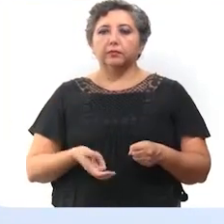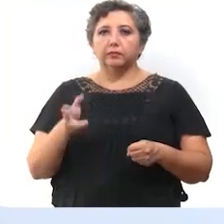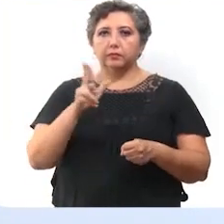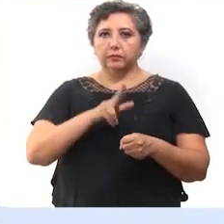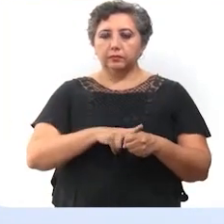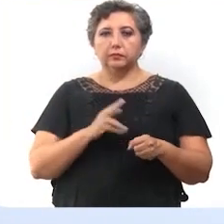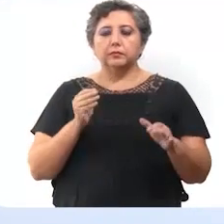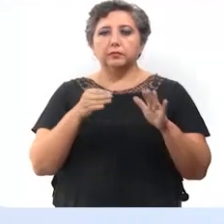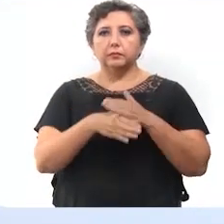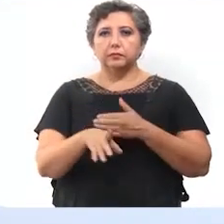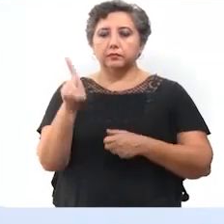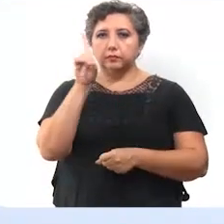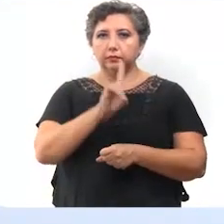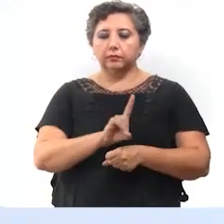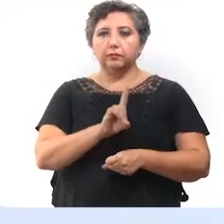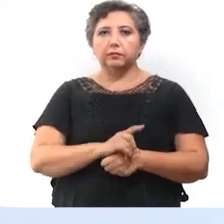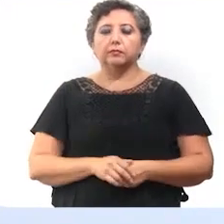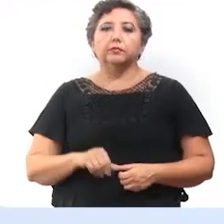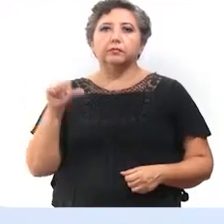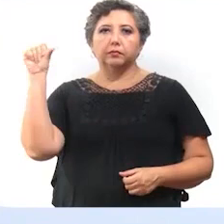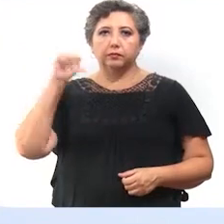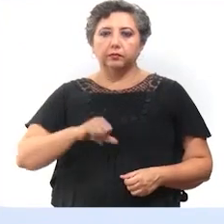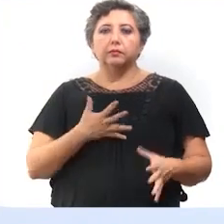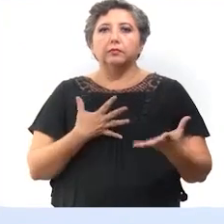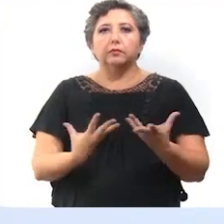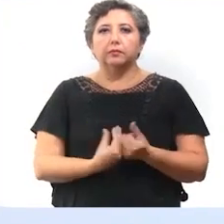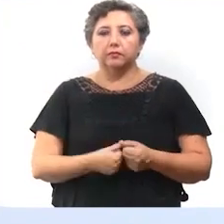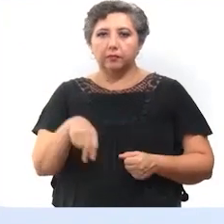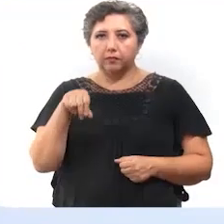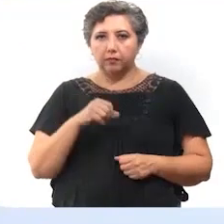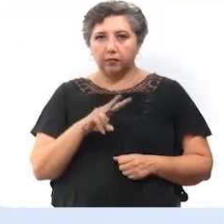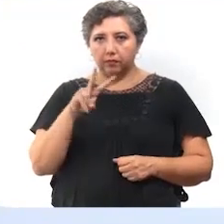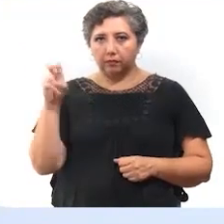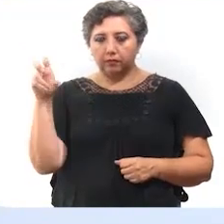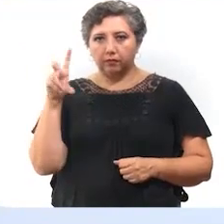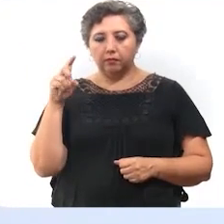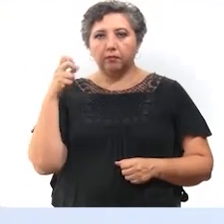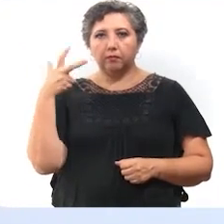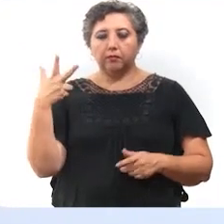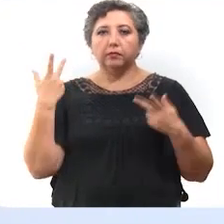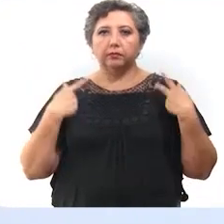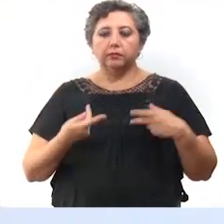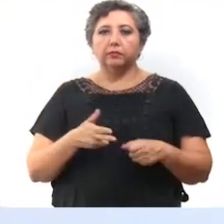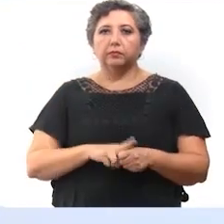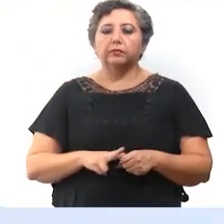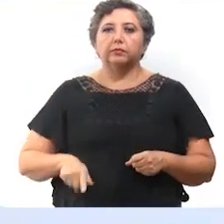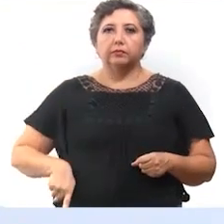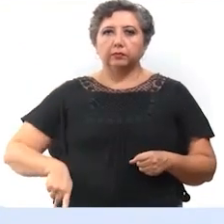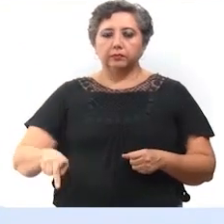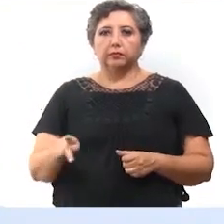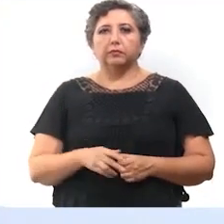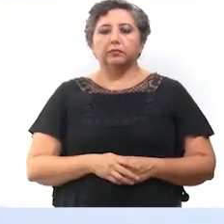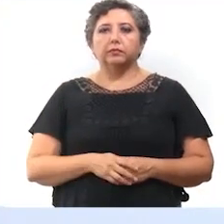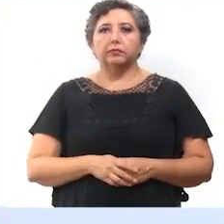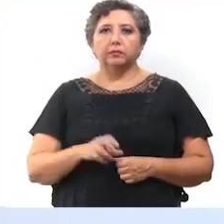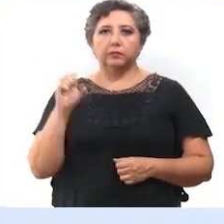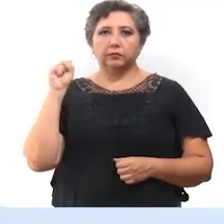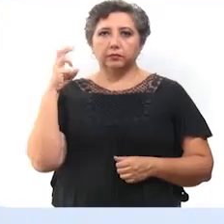son la ocupación hospitalaria y los ingresos diarios. El día de hoy tenemos 238 pacientes en hospitales públicos,